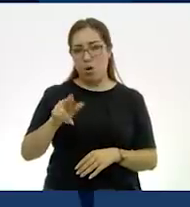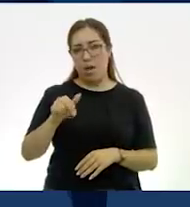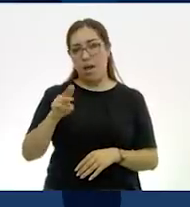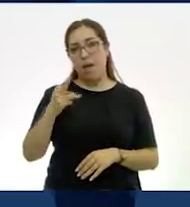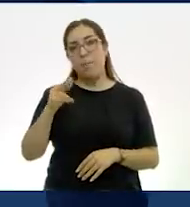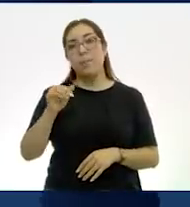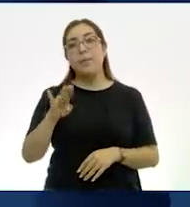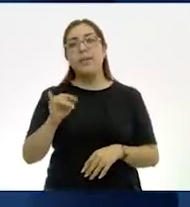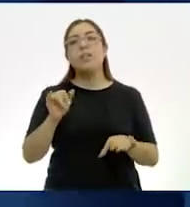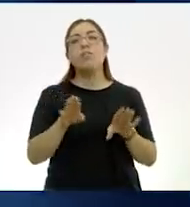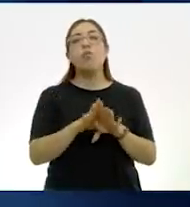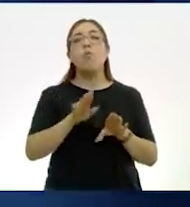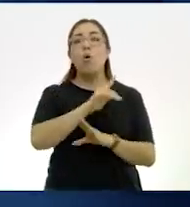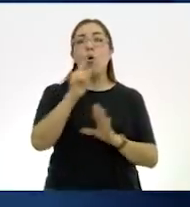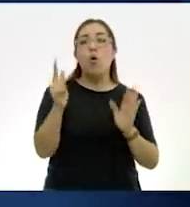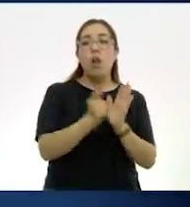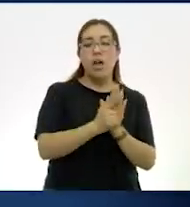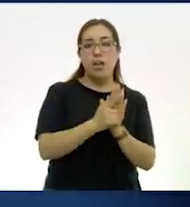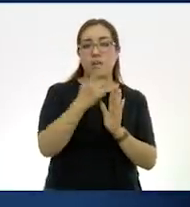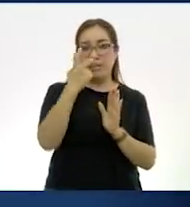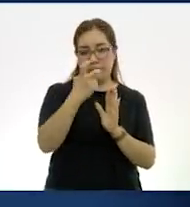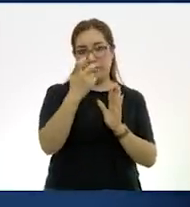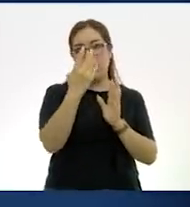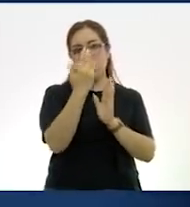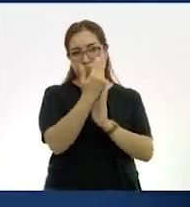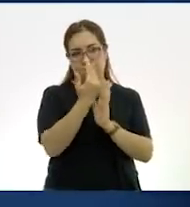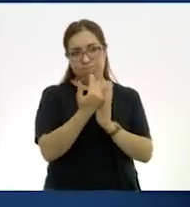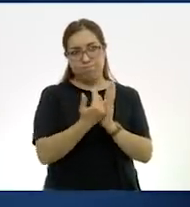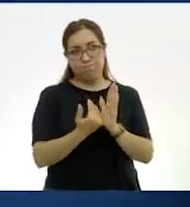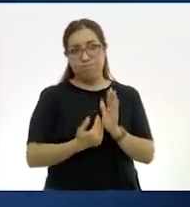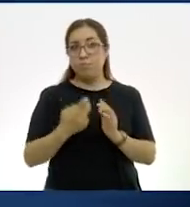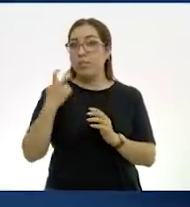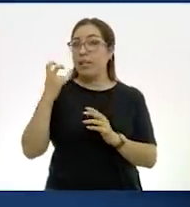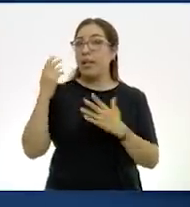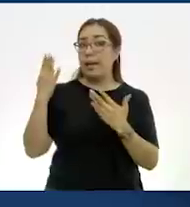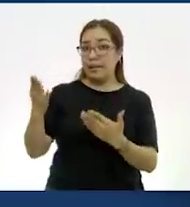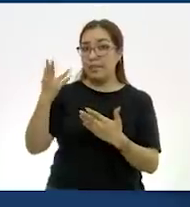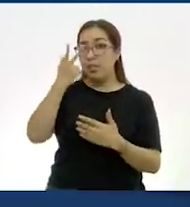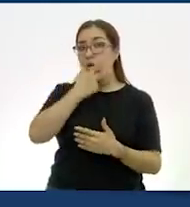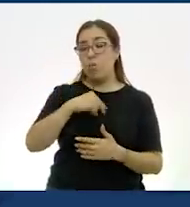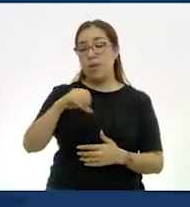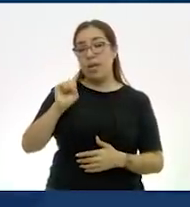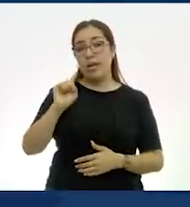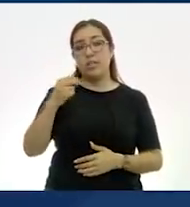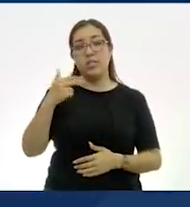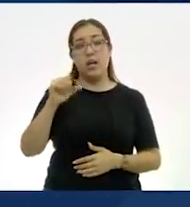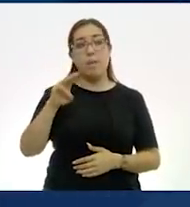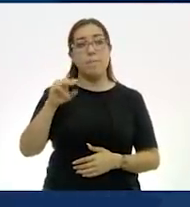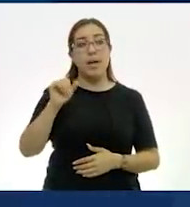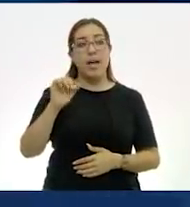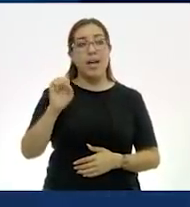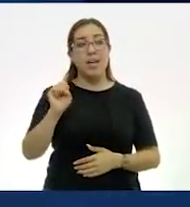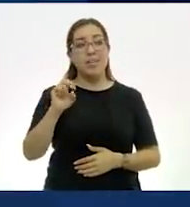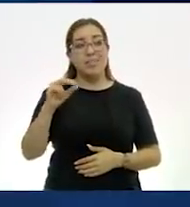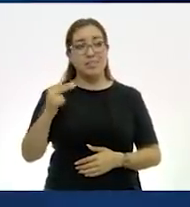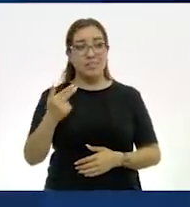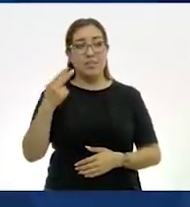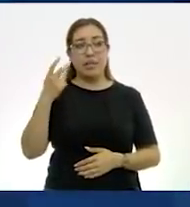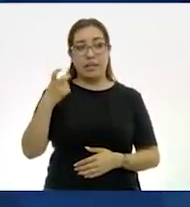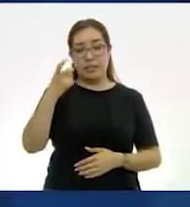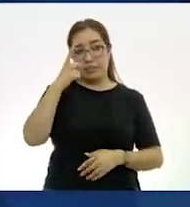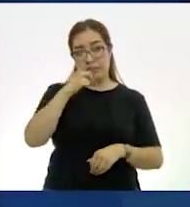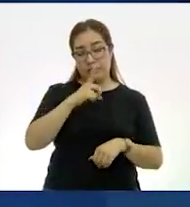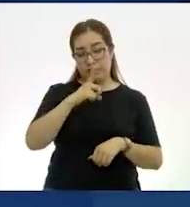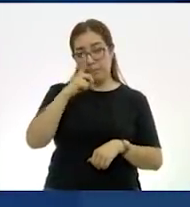leyes. En la parte superior, justamente estas leyes las está dando Shamash, el dios del sol, el dios de la justicia, se le está otorgando a